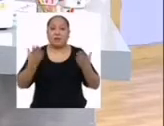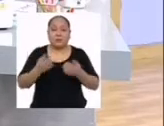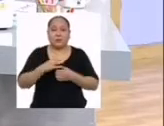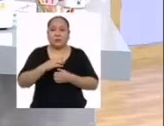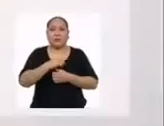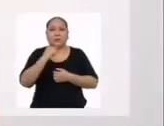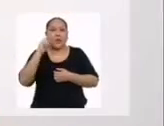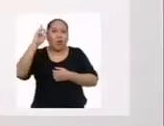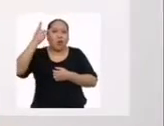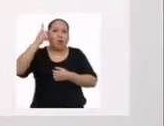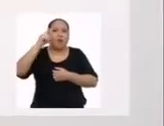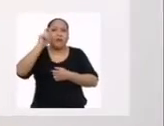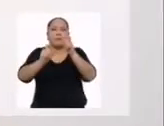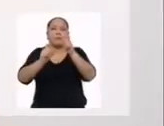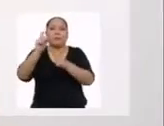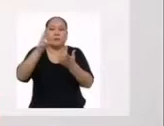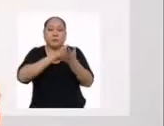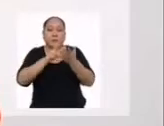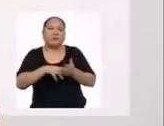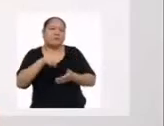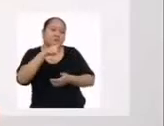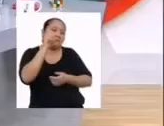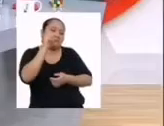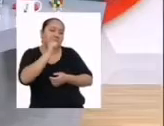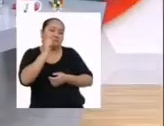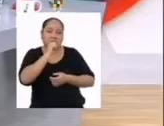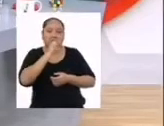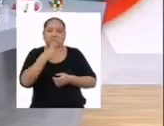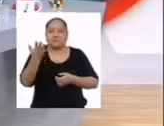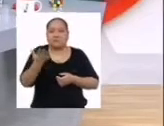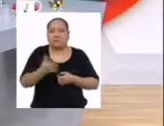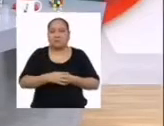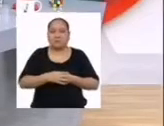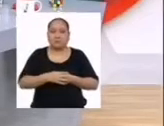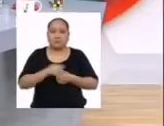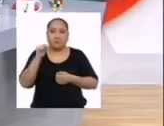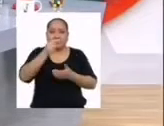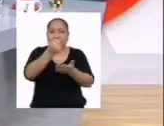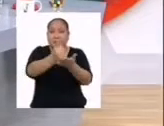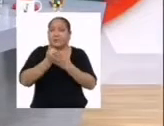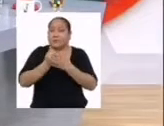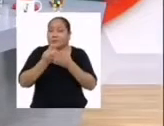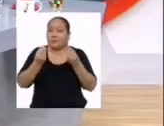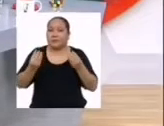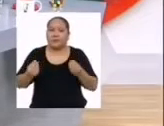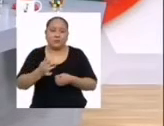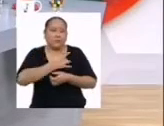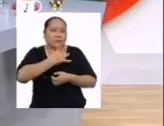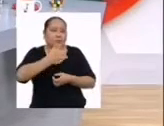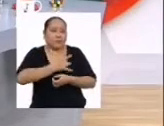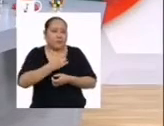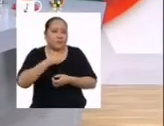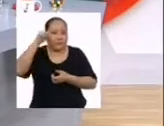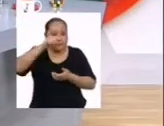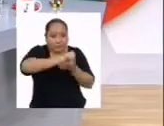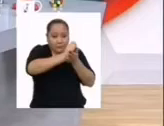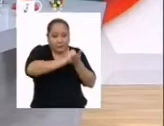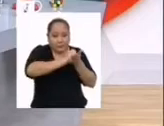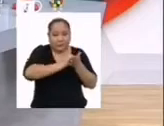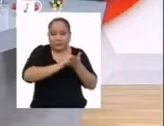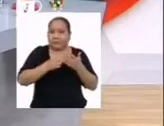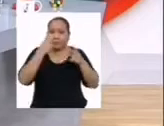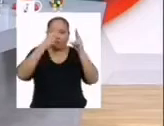quienes nos lean. Puedes decirlo así también, claro. Esto me ayuda mucho porque siento que en el texto di